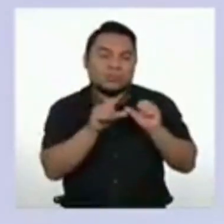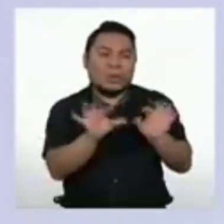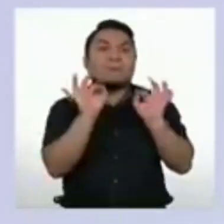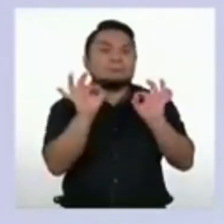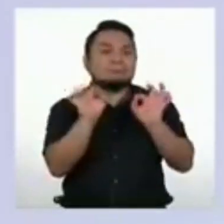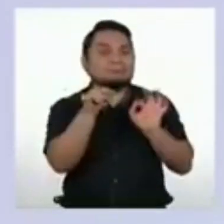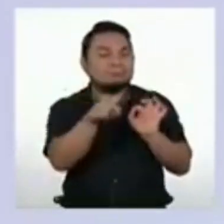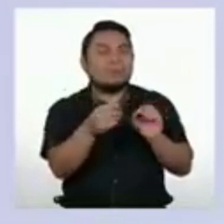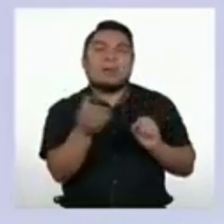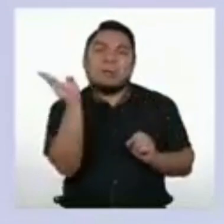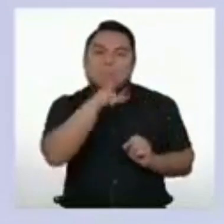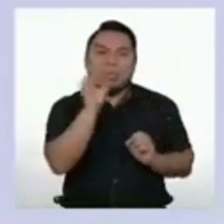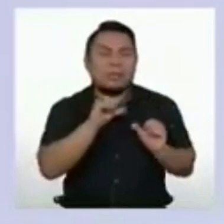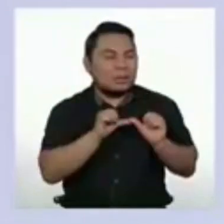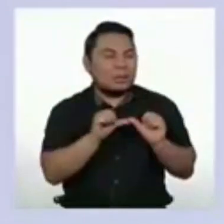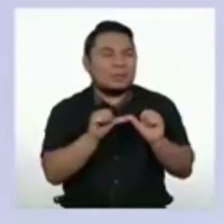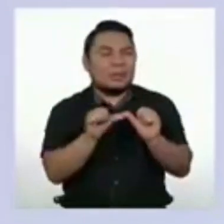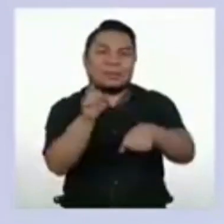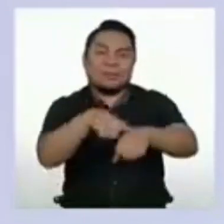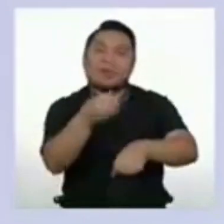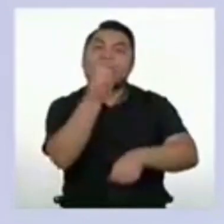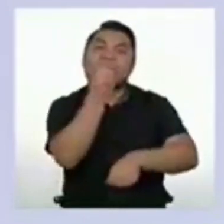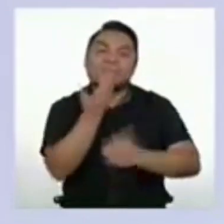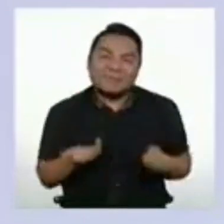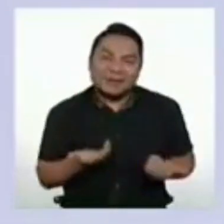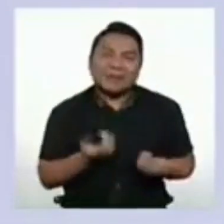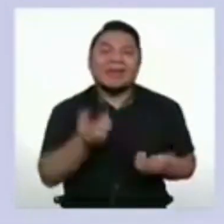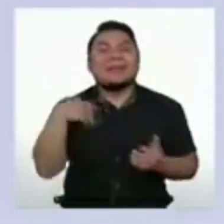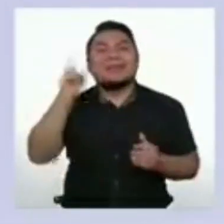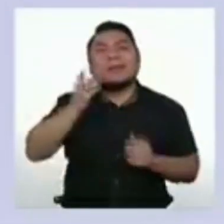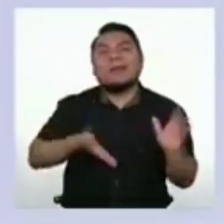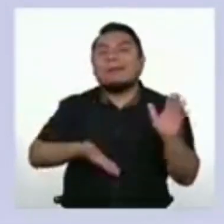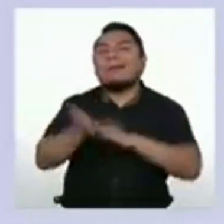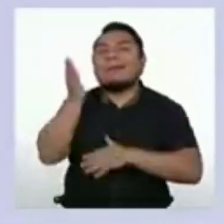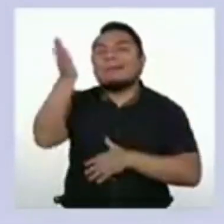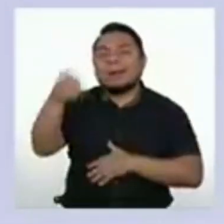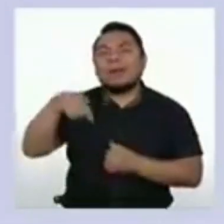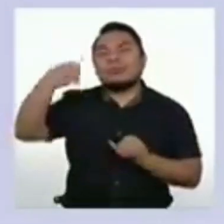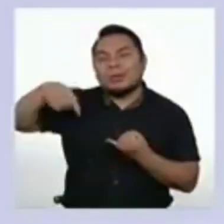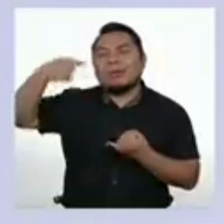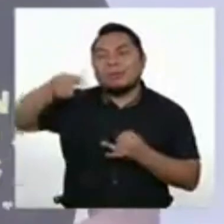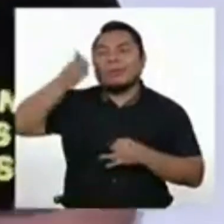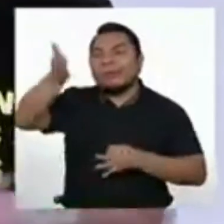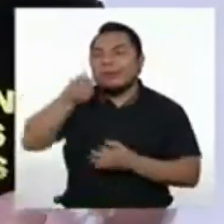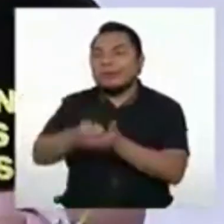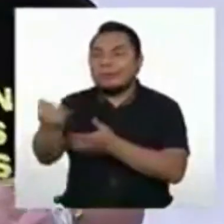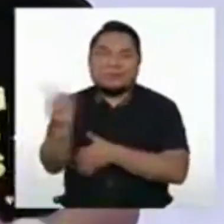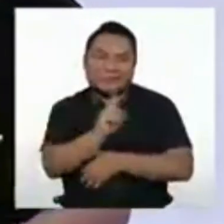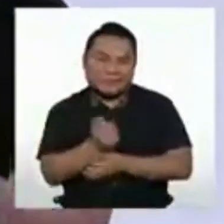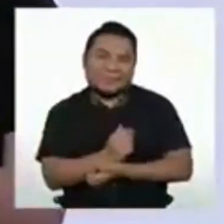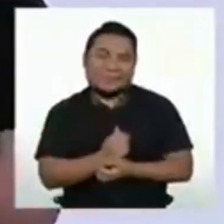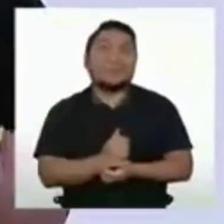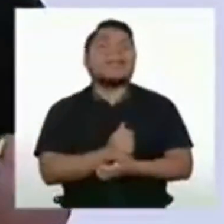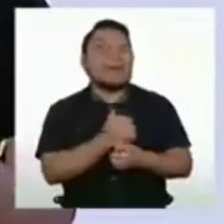óptimas condiciones por más tiempo y así evitar salir a comprar diariamente y exponernos. Claro que